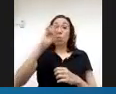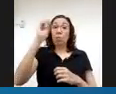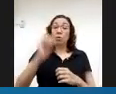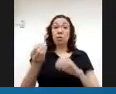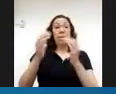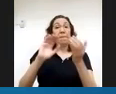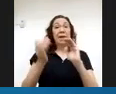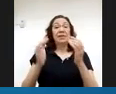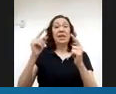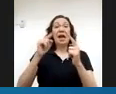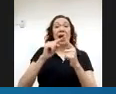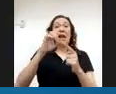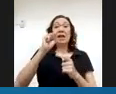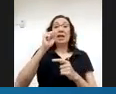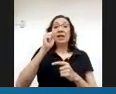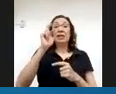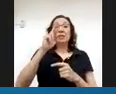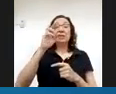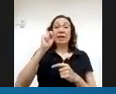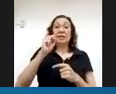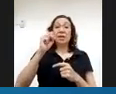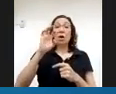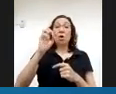similar a la del SARS-CoV-2.